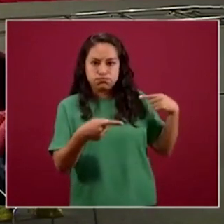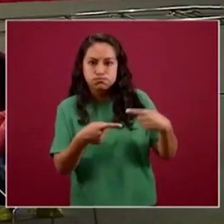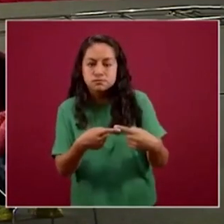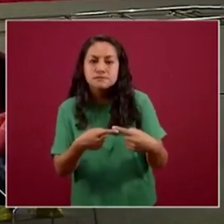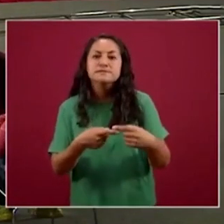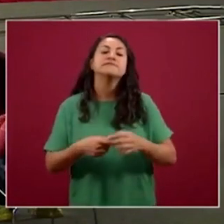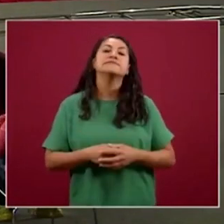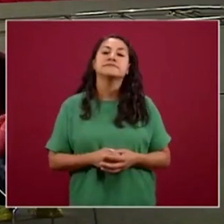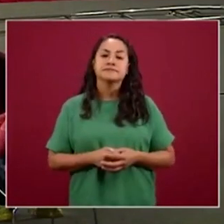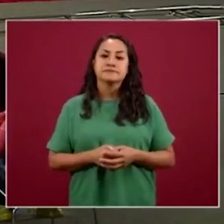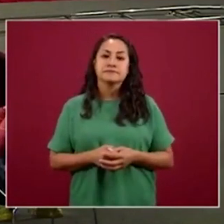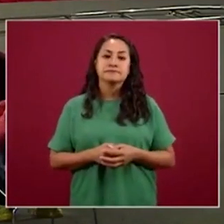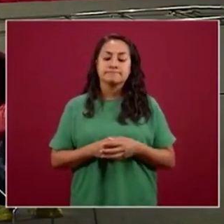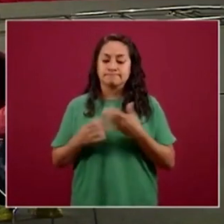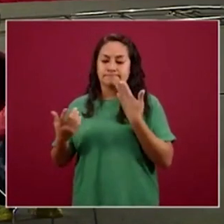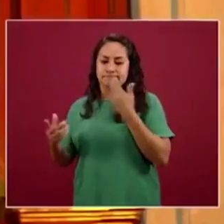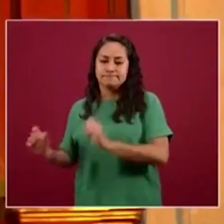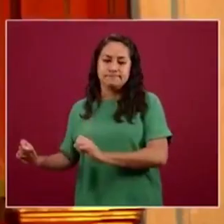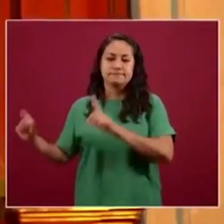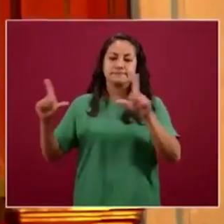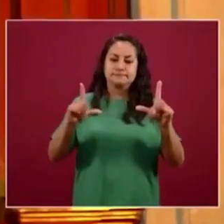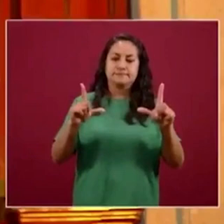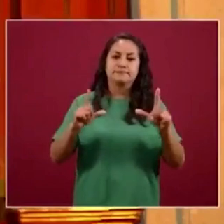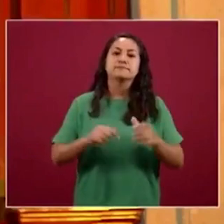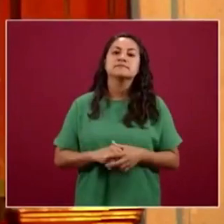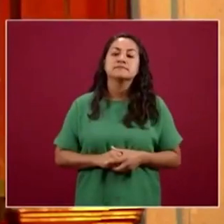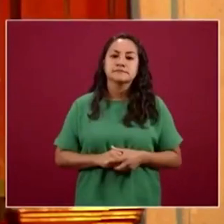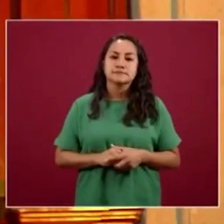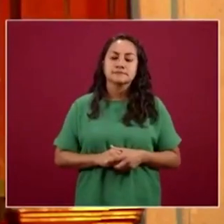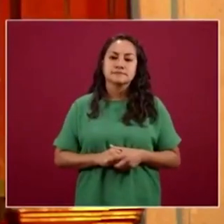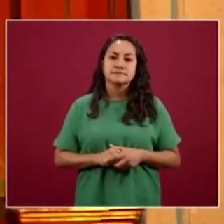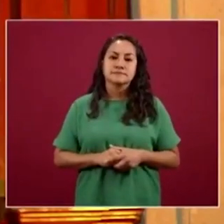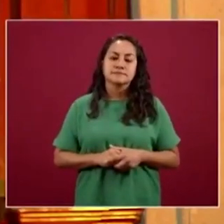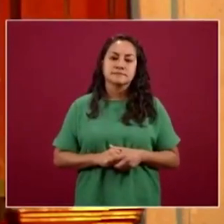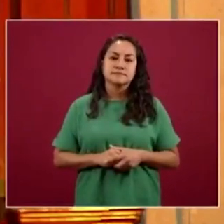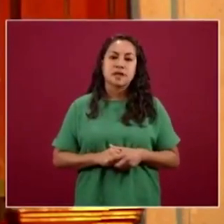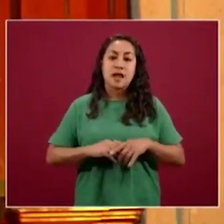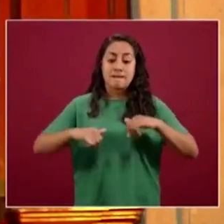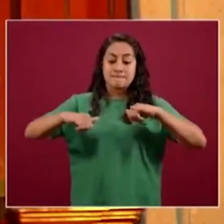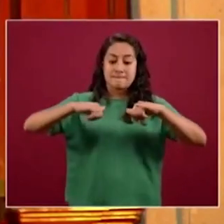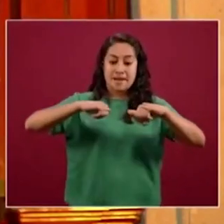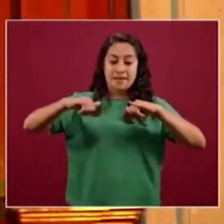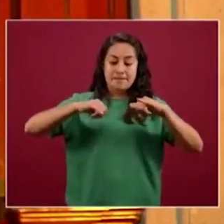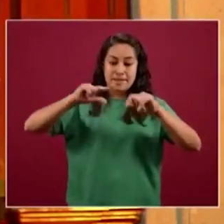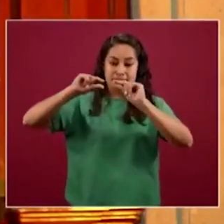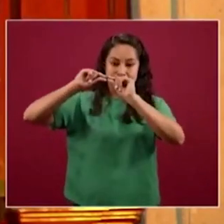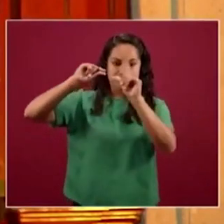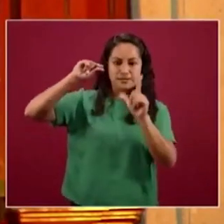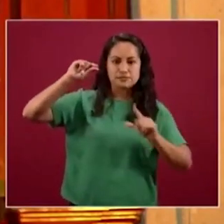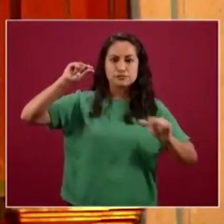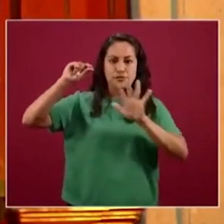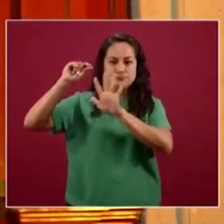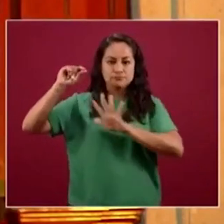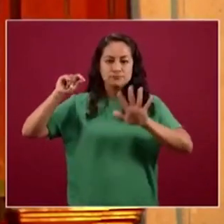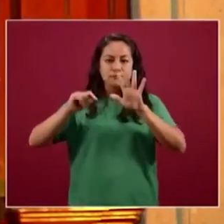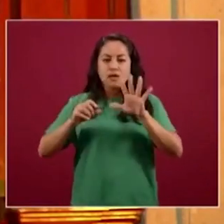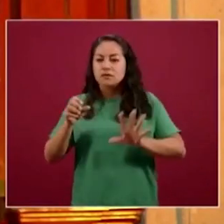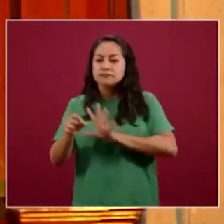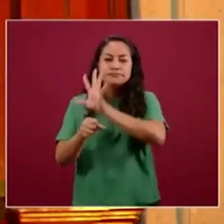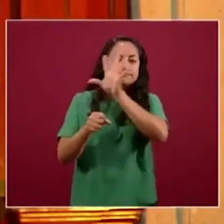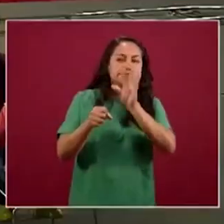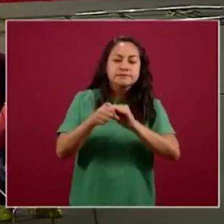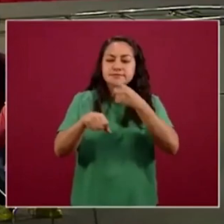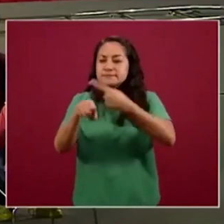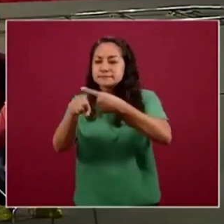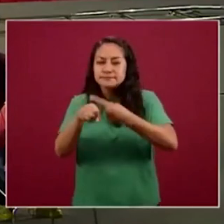diapositiva podemos ver el mapa que distribuye la carga de enfermedad acumulada, es decir, el total de casos que se han presentado